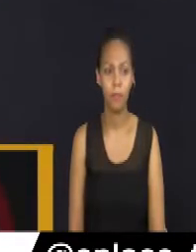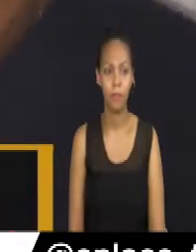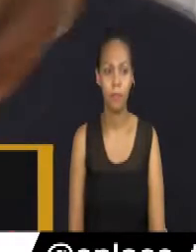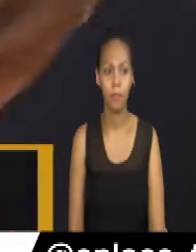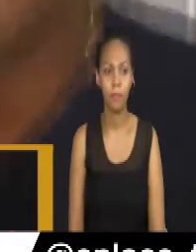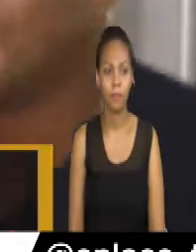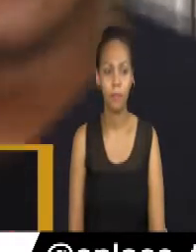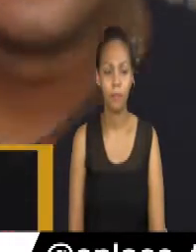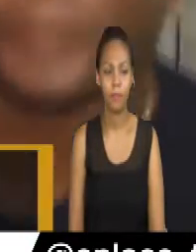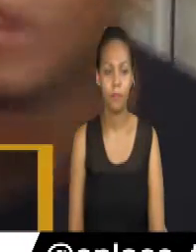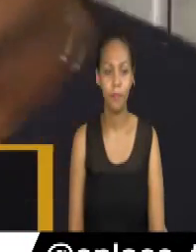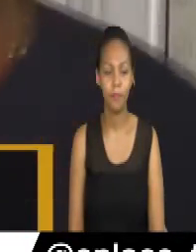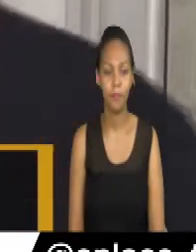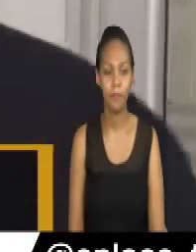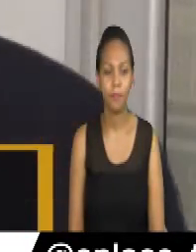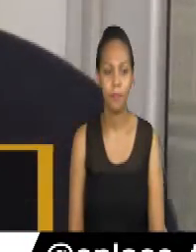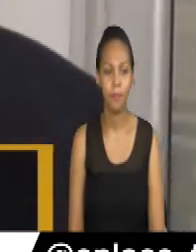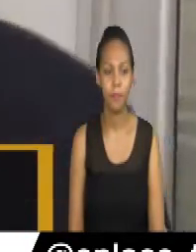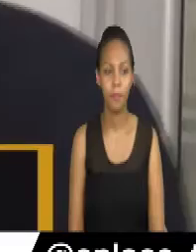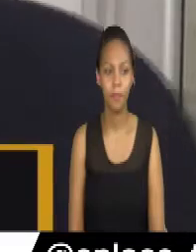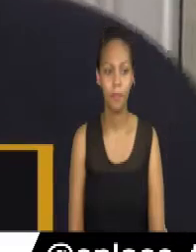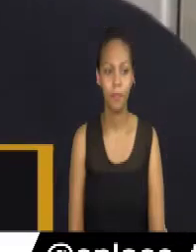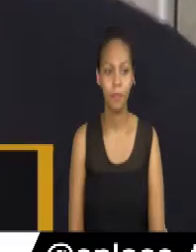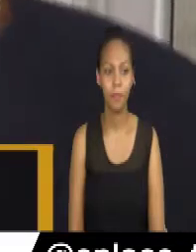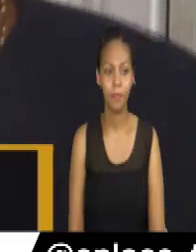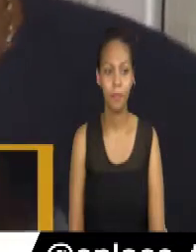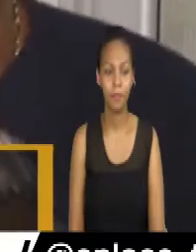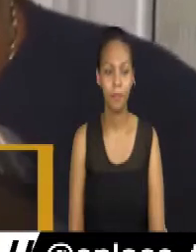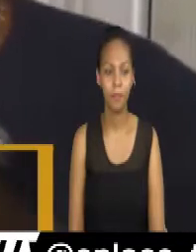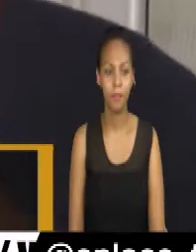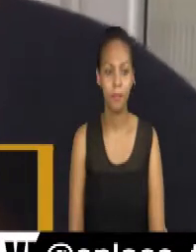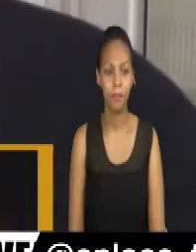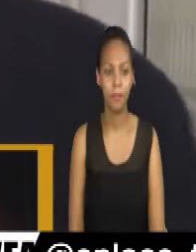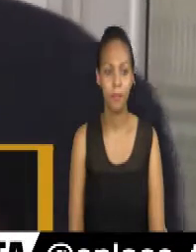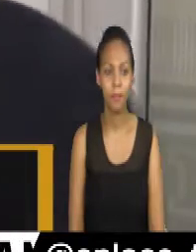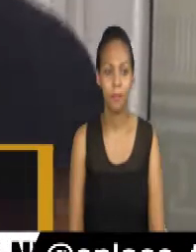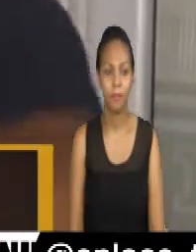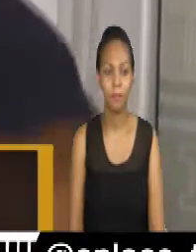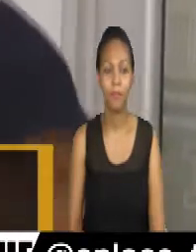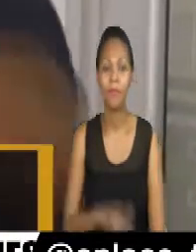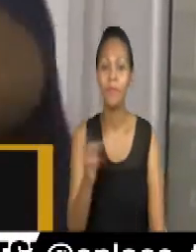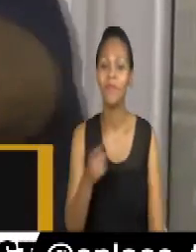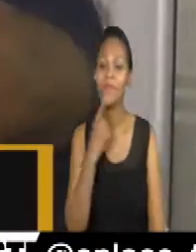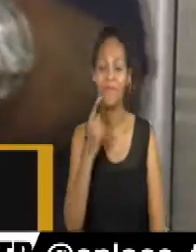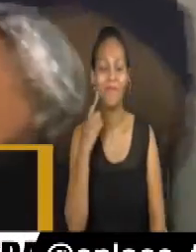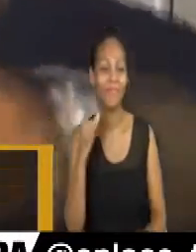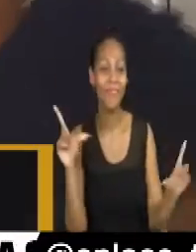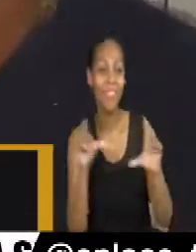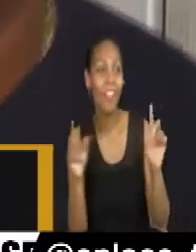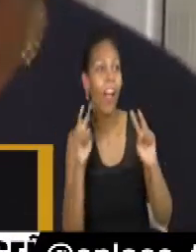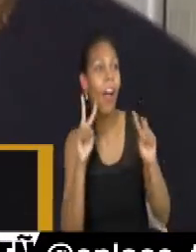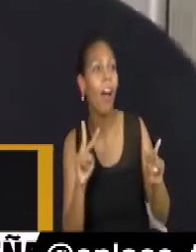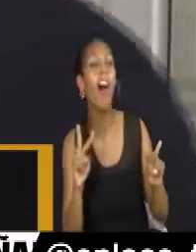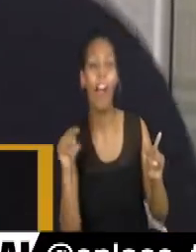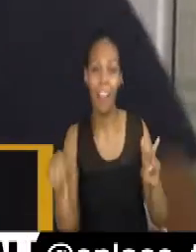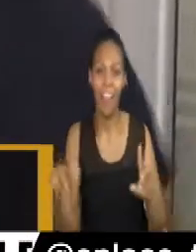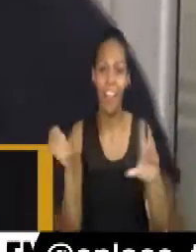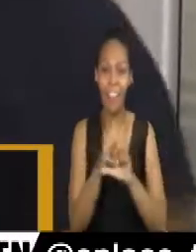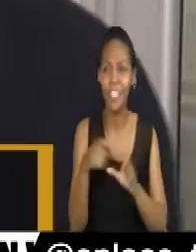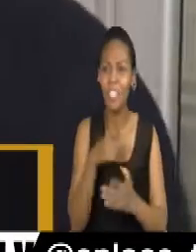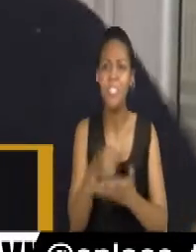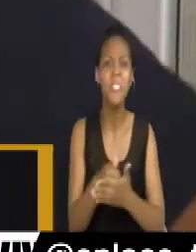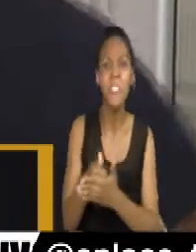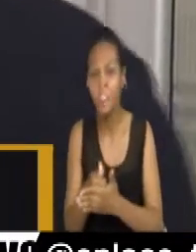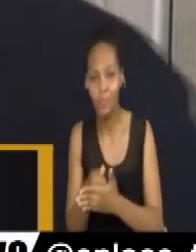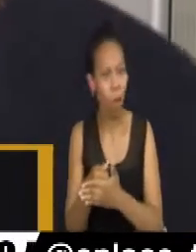televisión, el canal que todos ven y no es depresión. Todo el mundo lo hace de corazón, lo ven aquí, lo ven allá. Este es el programa que